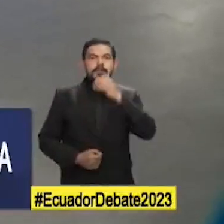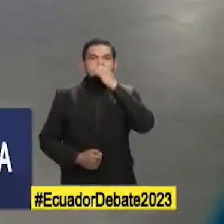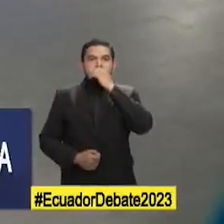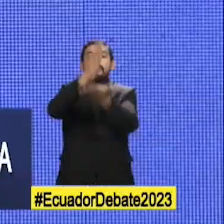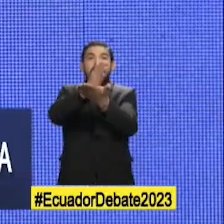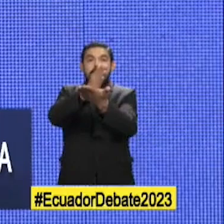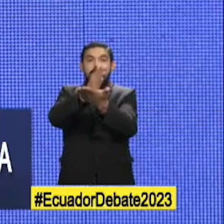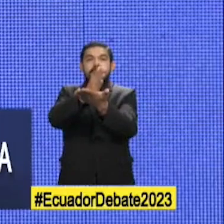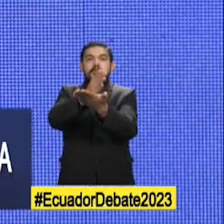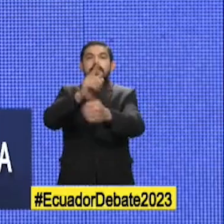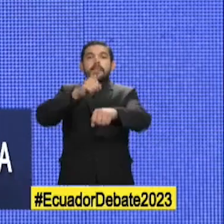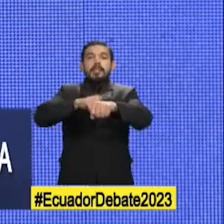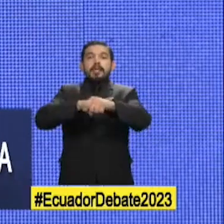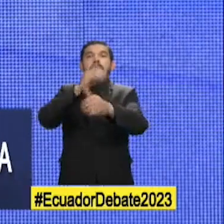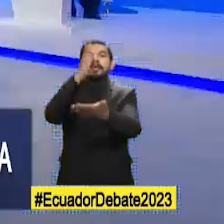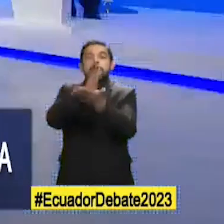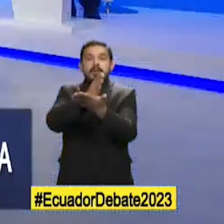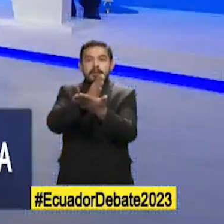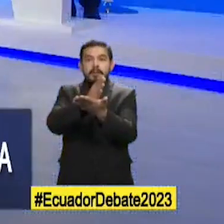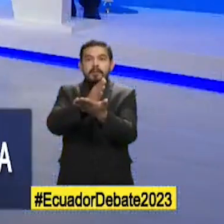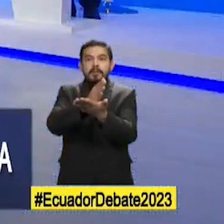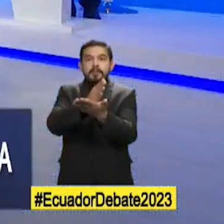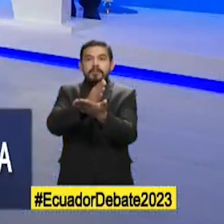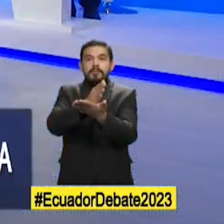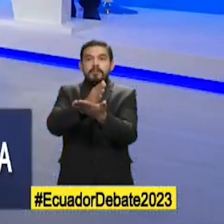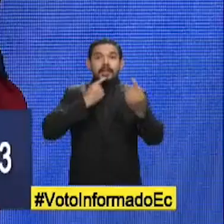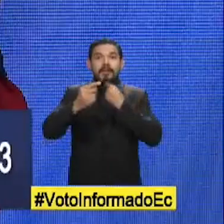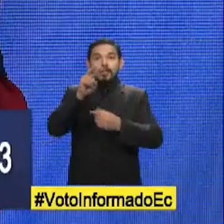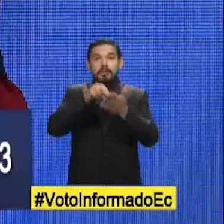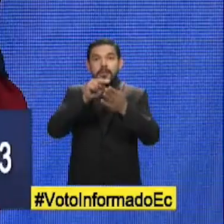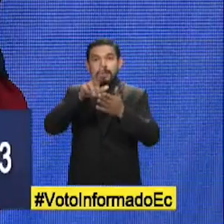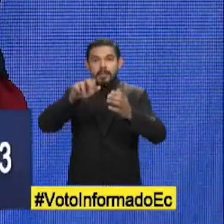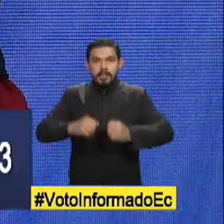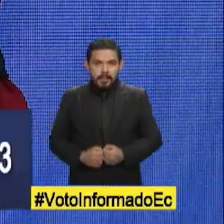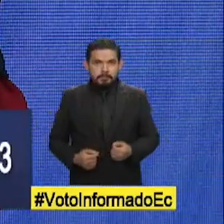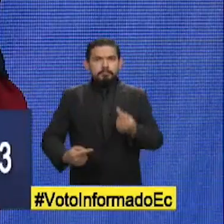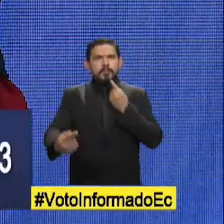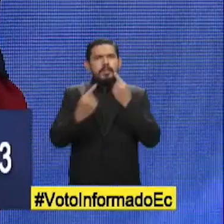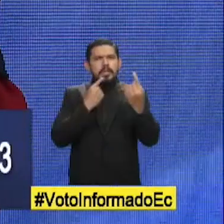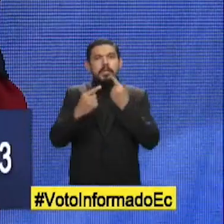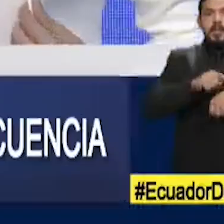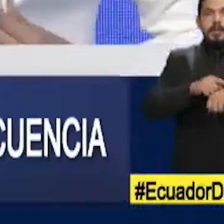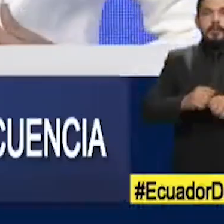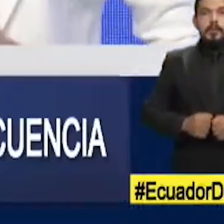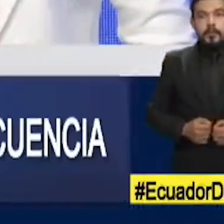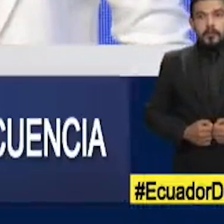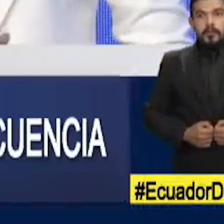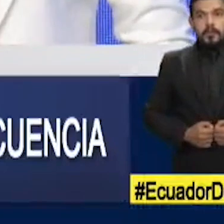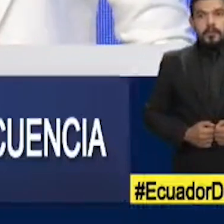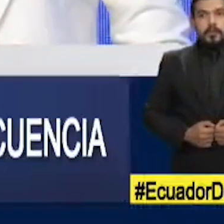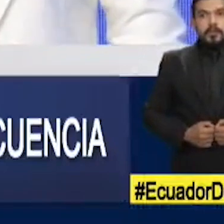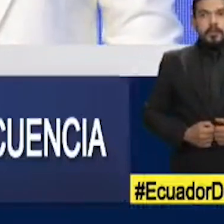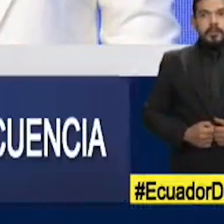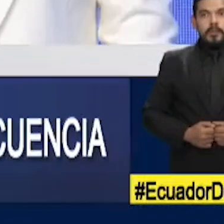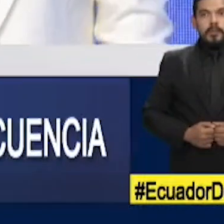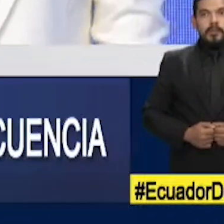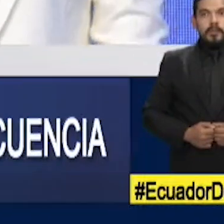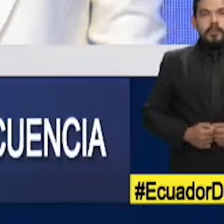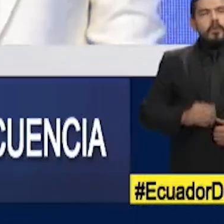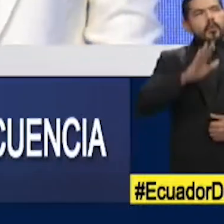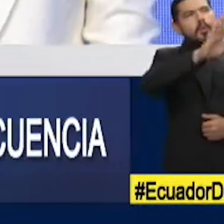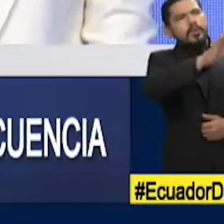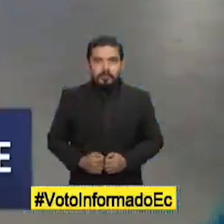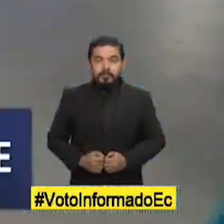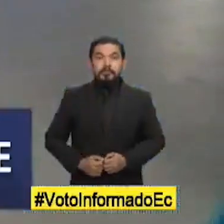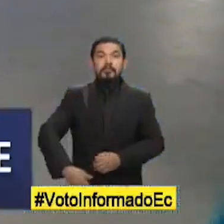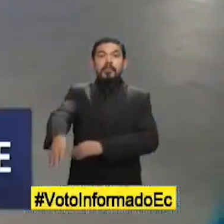formato de debate generó confusiones entre los participantes e incluso moderadores la pregunta por favor porque ustedes interrumpen a cada